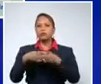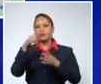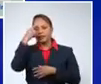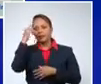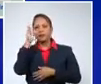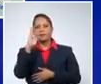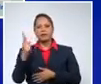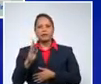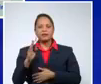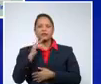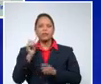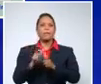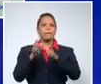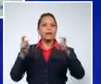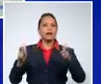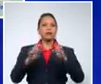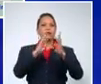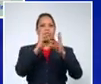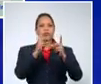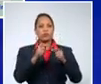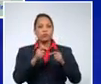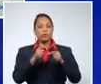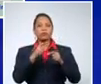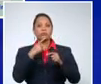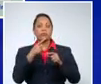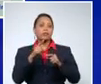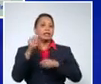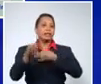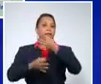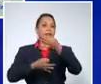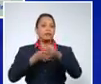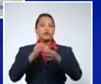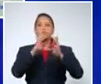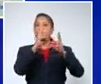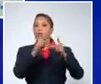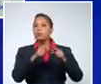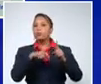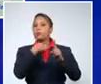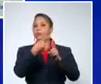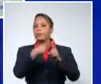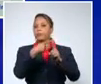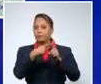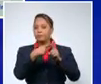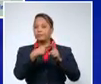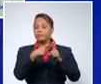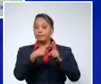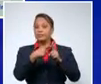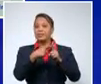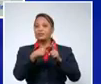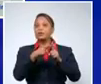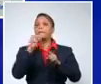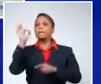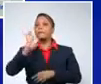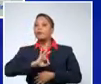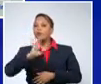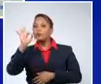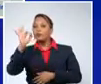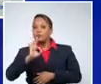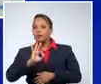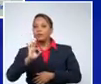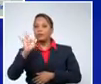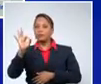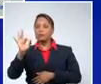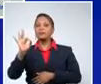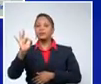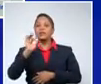son los de mayor número. Estamos hablando de número de casos. Esto ya son tasas, que es cuando el número